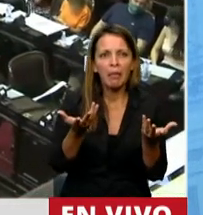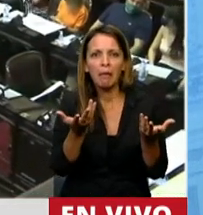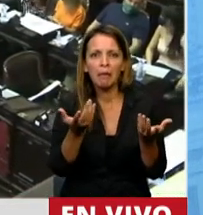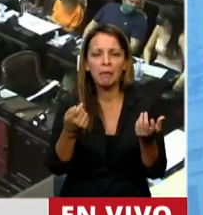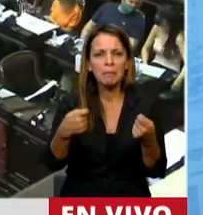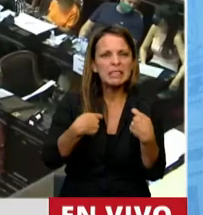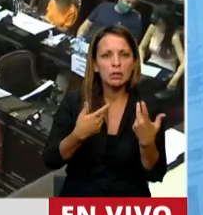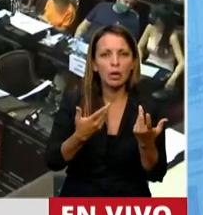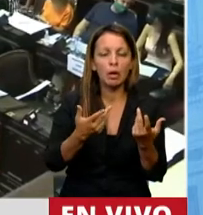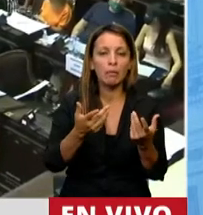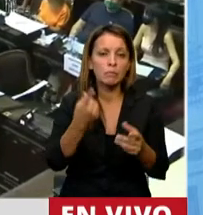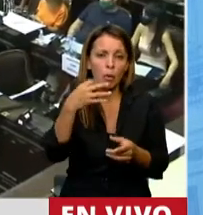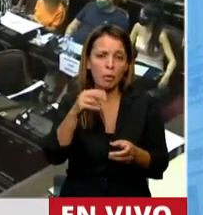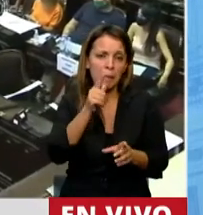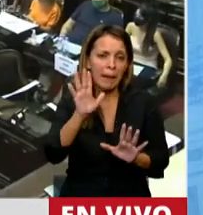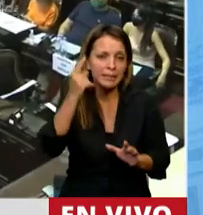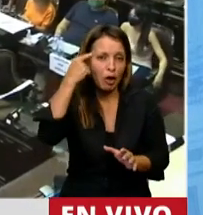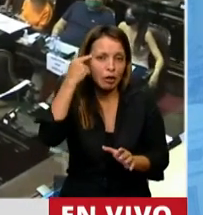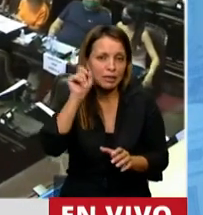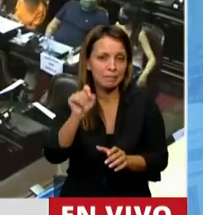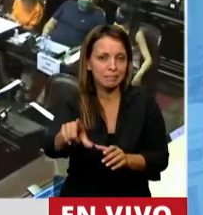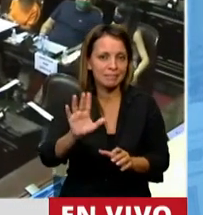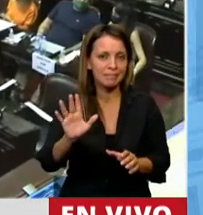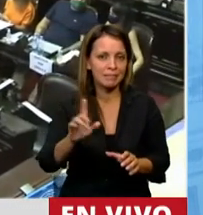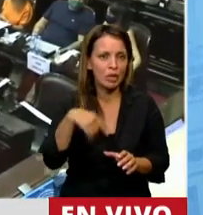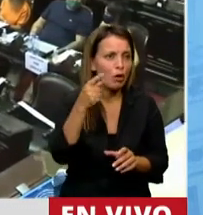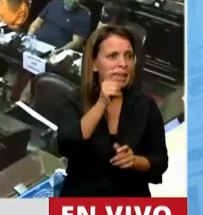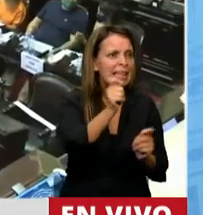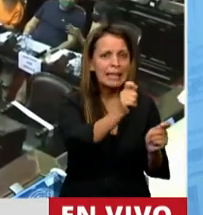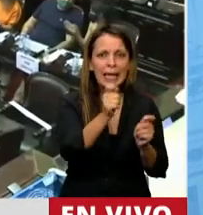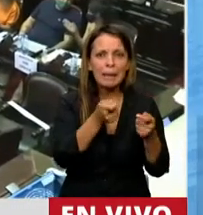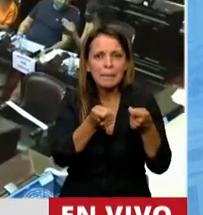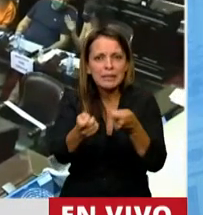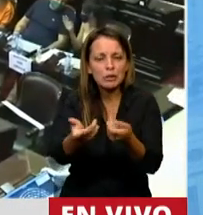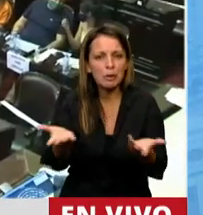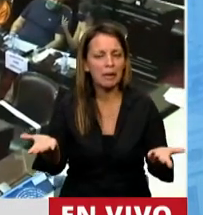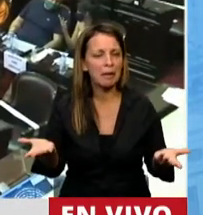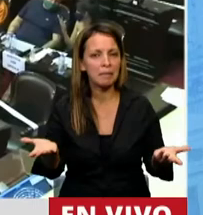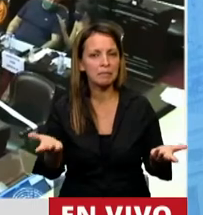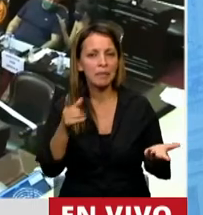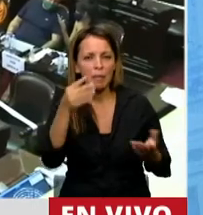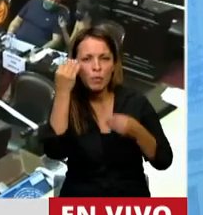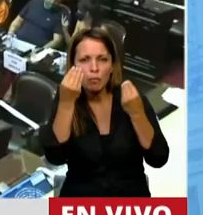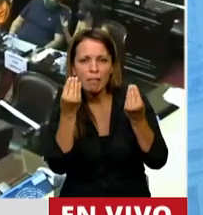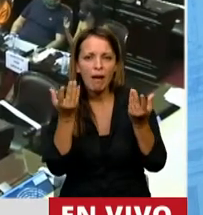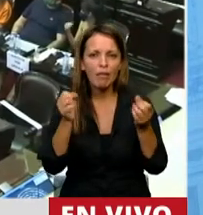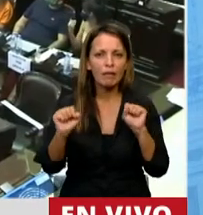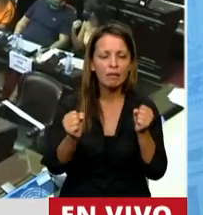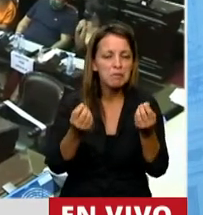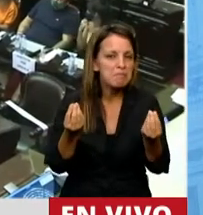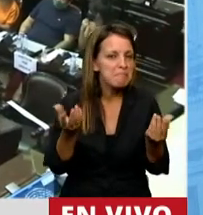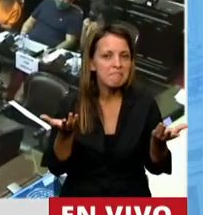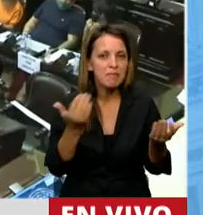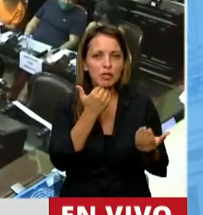capaz que es su conciencia, no hay otro apriete, no sé por qué está muy preocupado y muy nervioso.